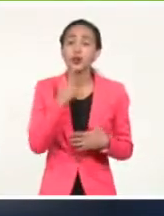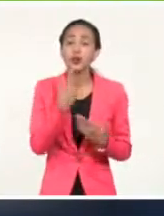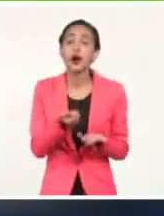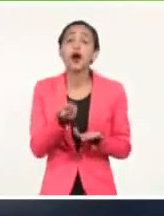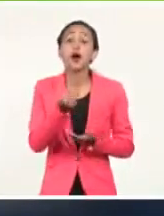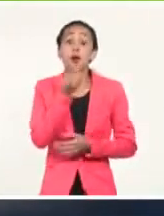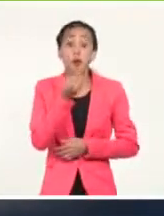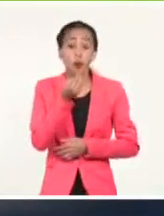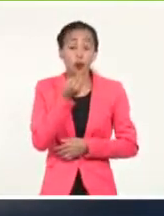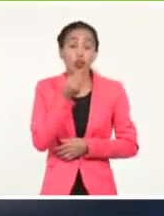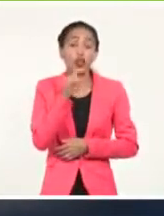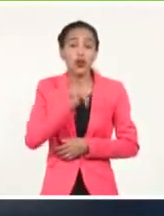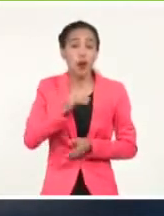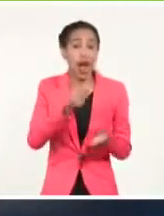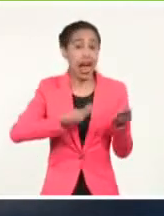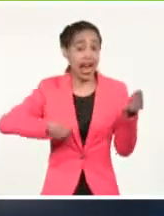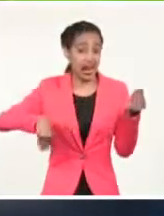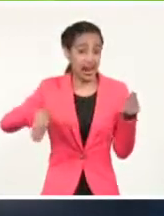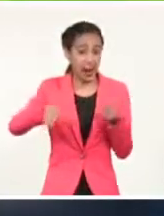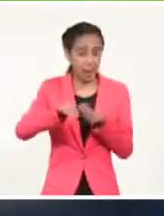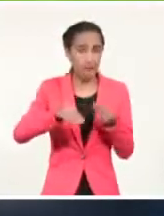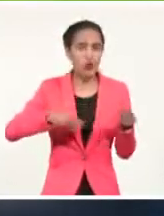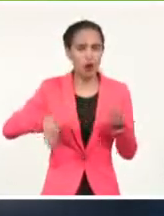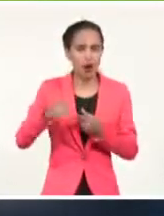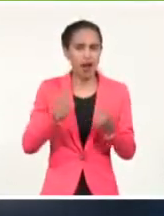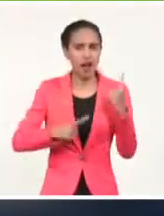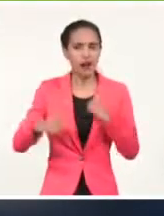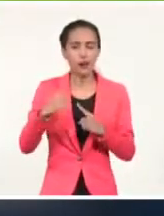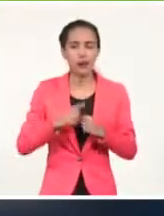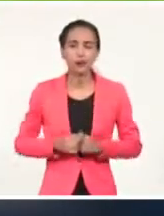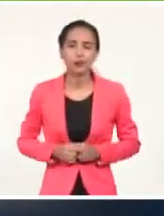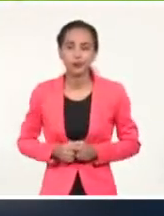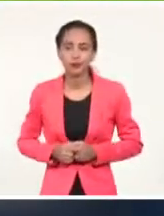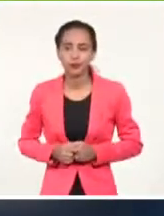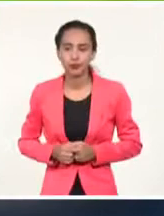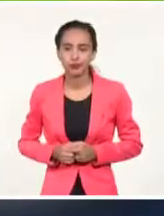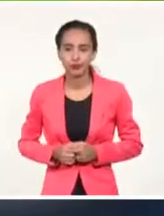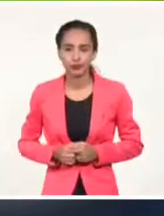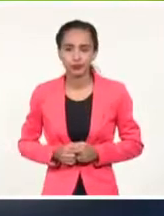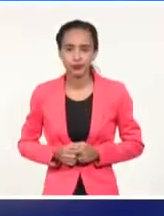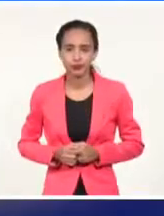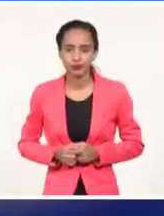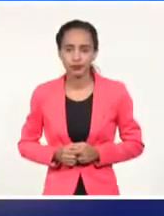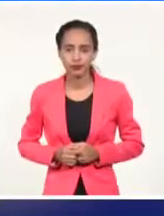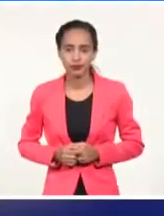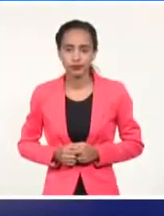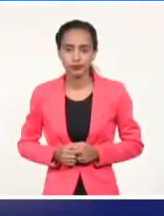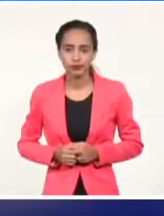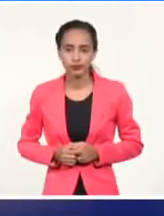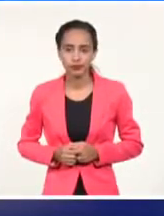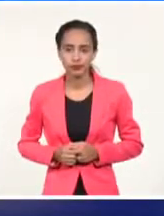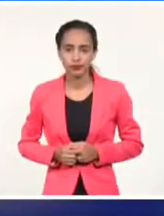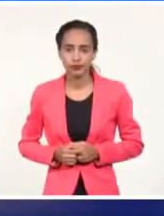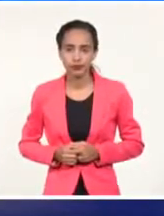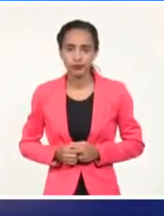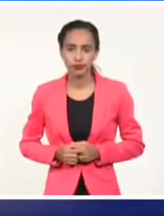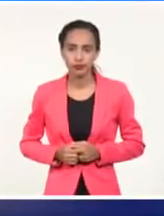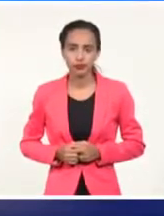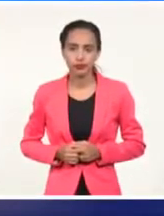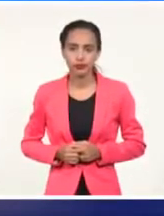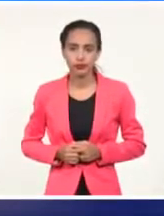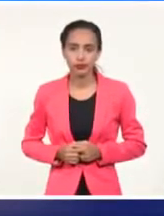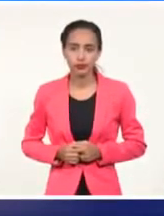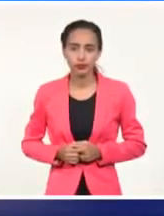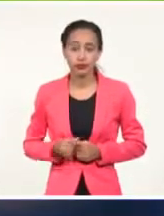atención, se sumaban cambios. Camavinga no es Modric y sin Valverde el equipo es otro. Lección aprendida. Con una derrota aprende más que con